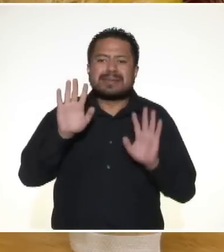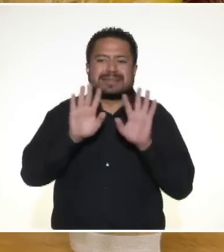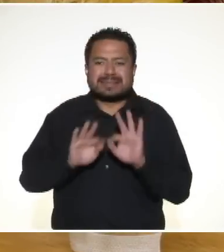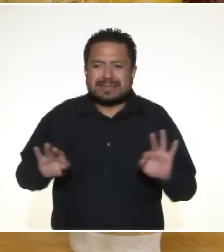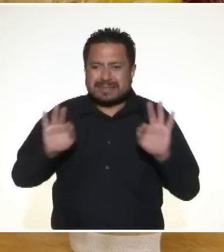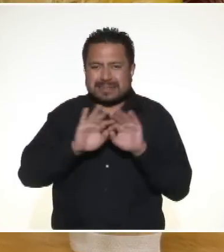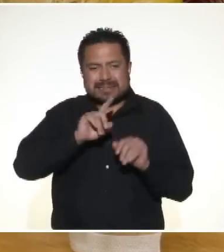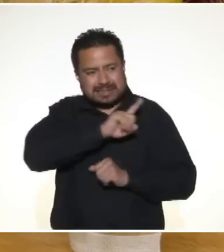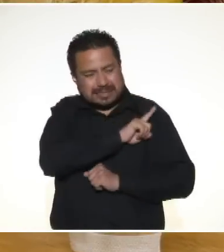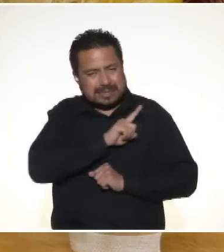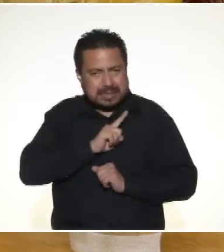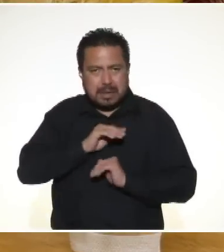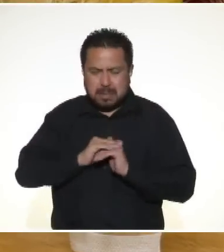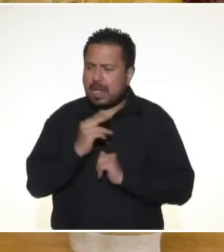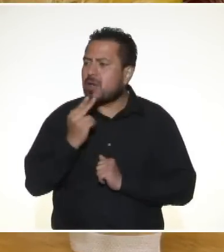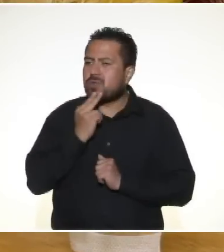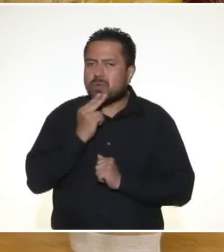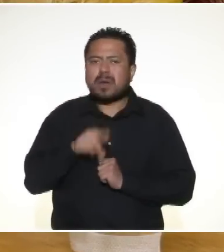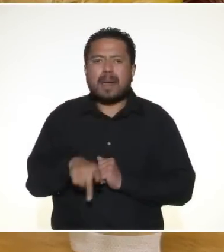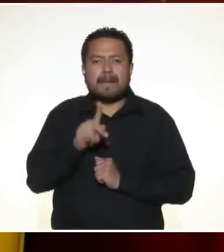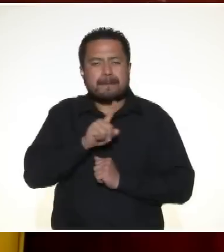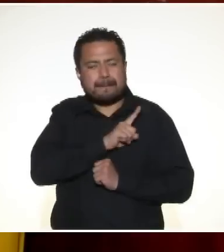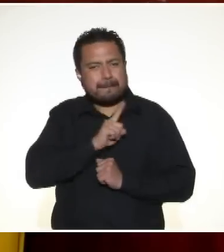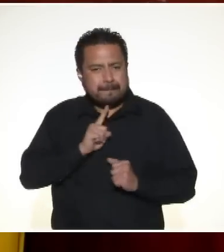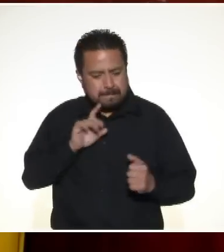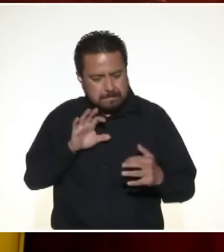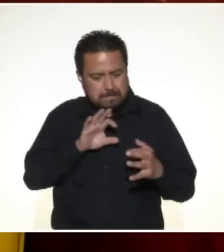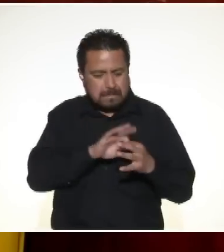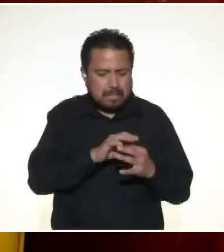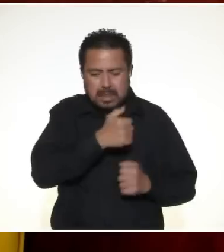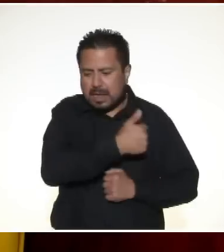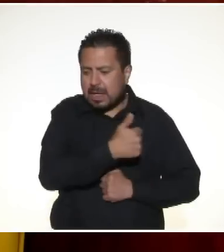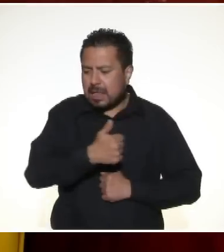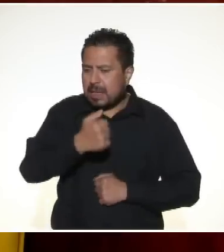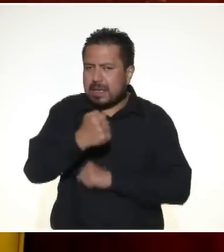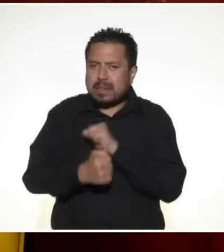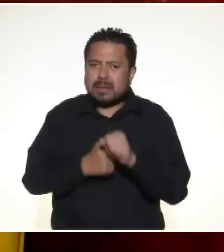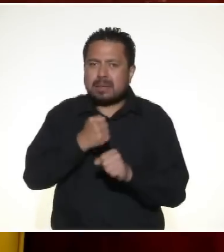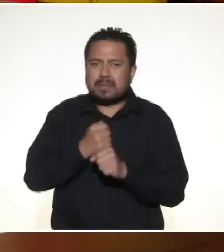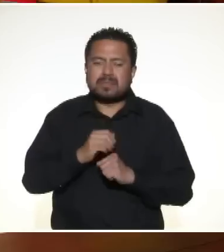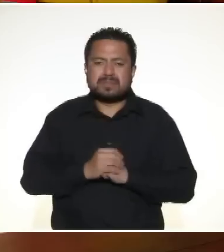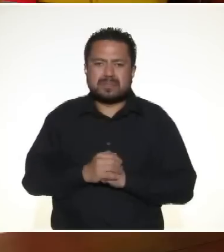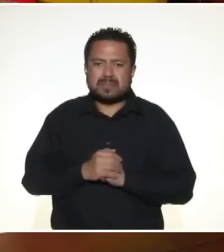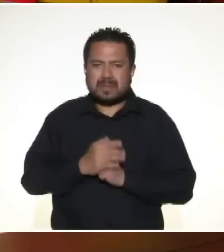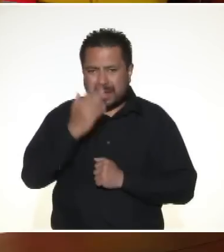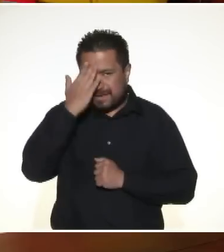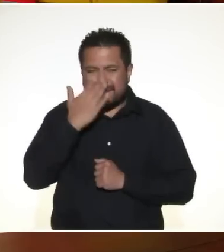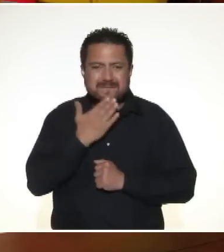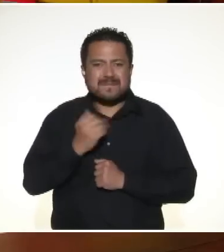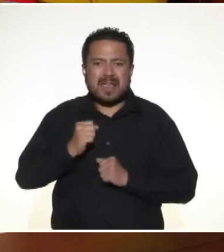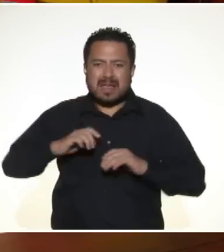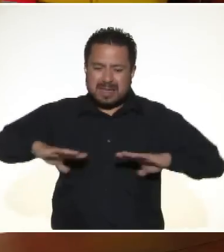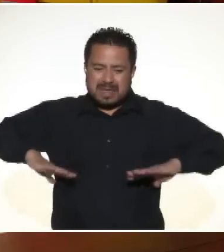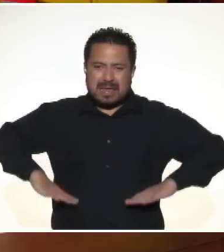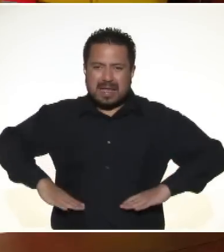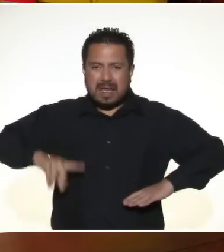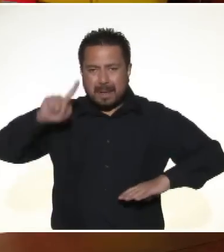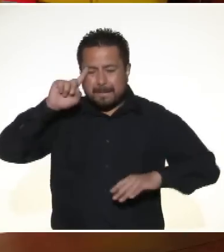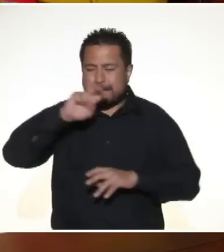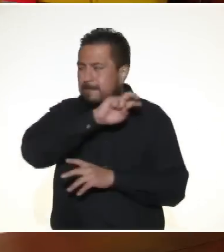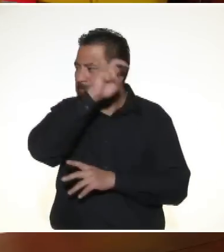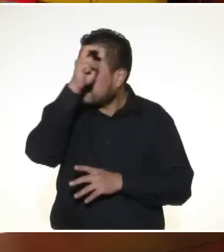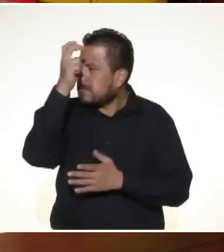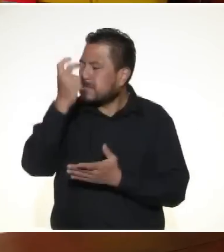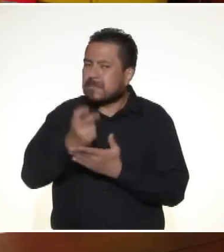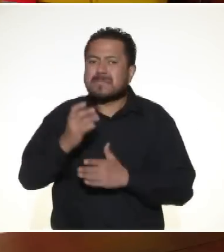importante, son muy útiles, pero tienen que ser adecuados para cada edad. Las llantas famosas, que decían si te vas de cabeza en las llantas,